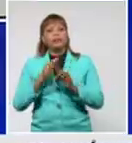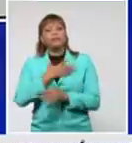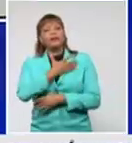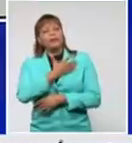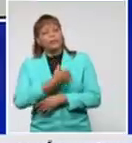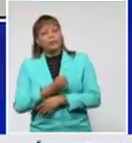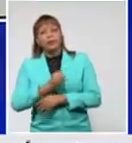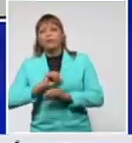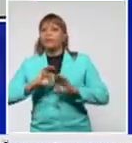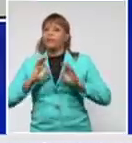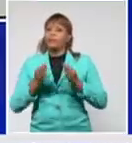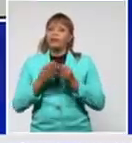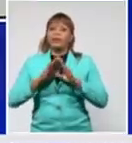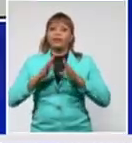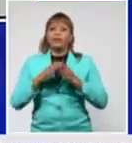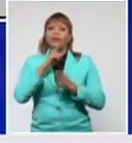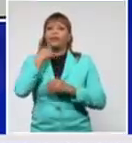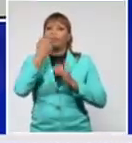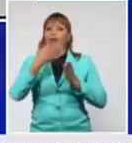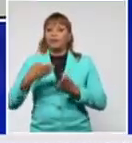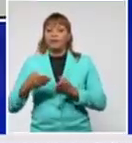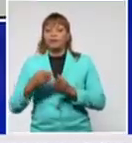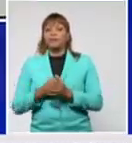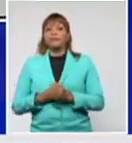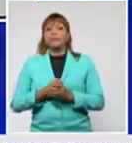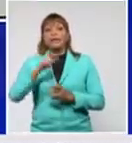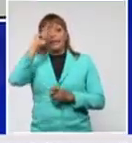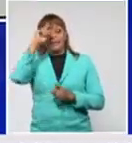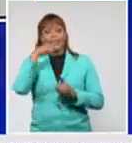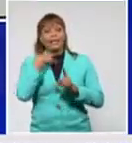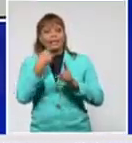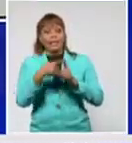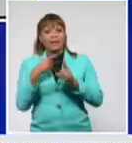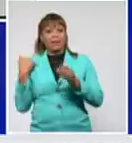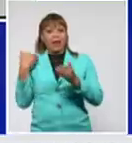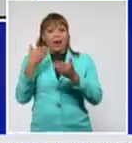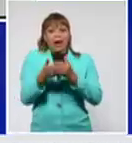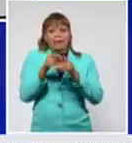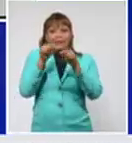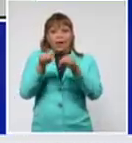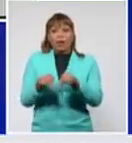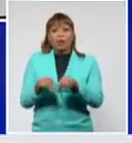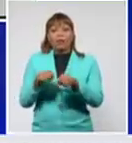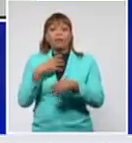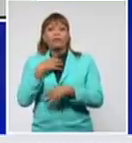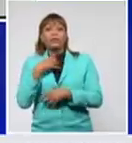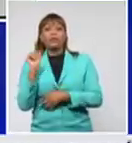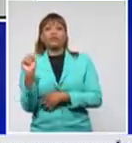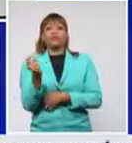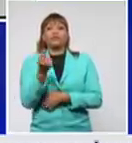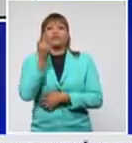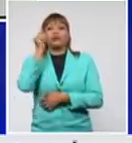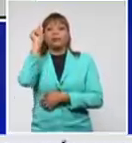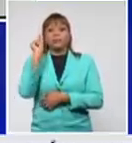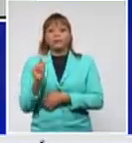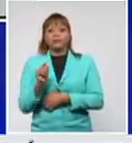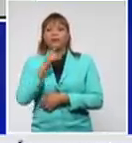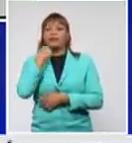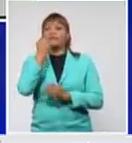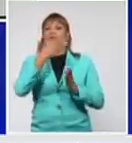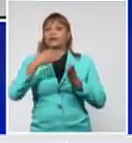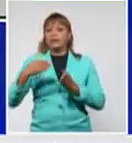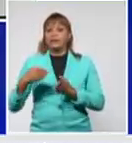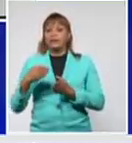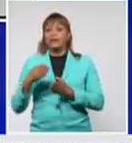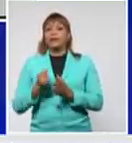hayan fallecido. Y en septiembre, hasta el día de hoy, pues hemos tenido un solo fallecido, lo cual da una